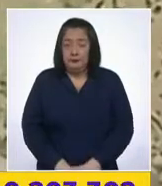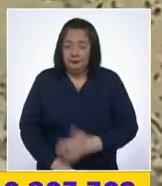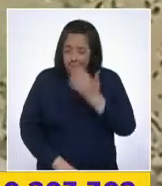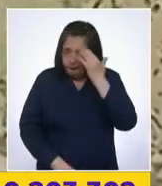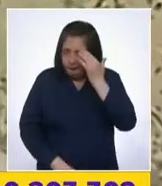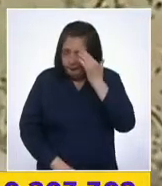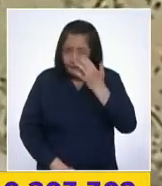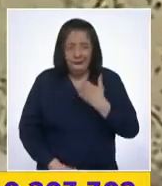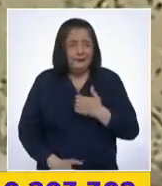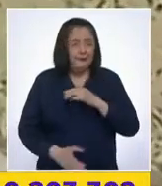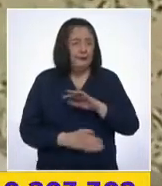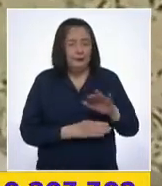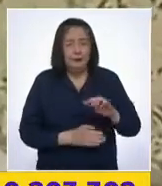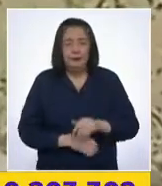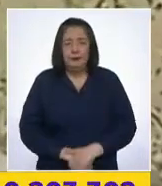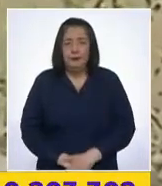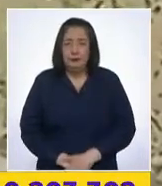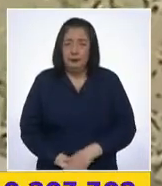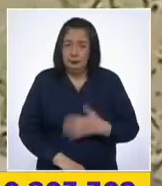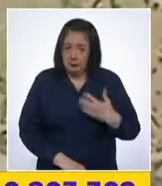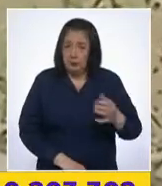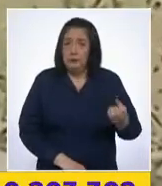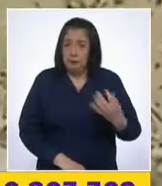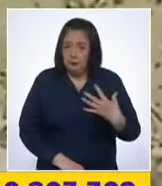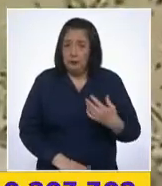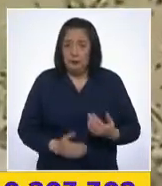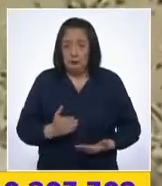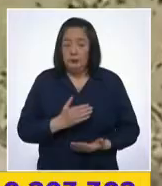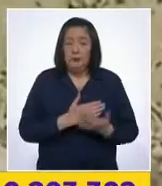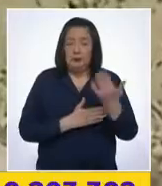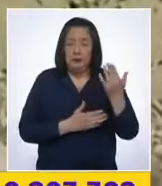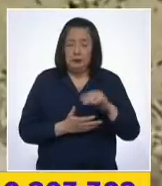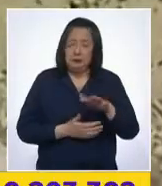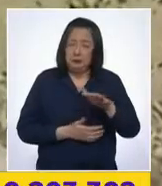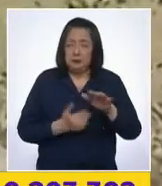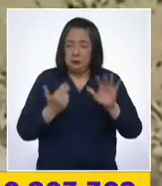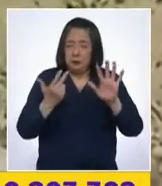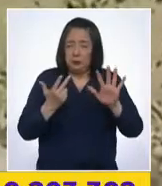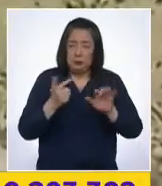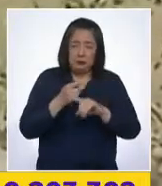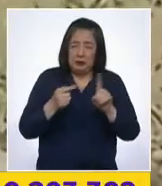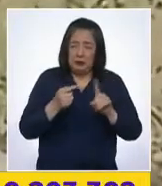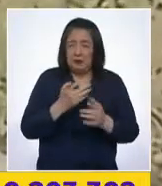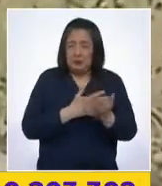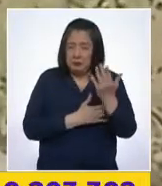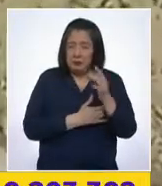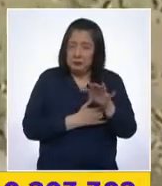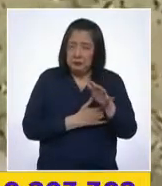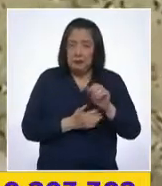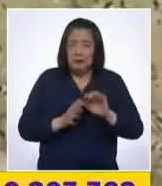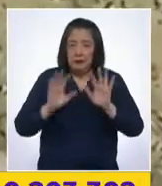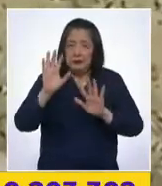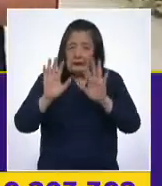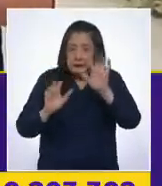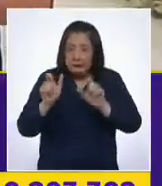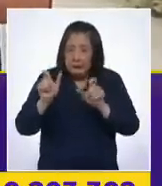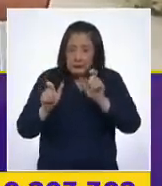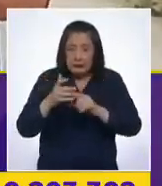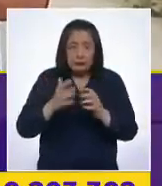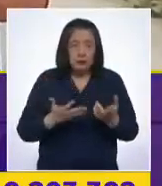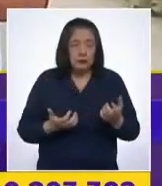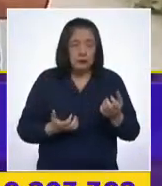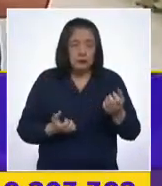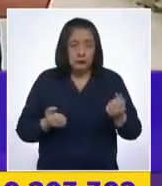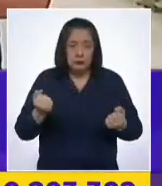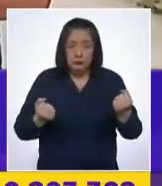¿Qué tal? ¿Cómo están, compañeros? Buenas tardes. Y tal como lo comentas, en horas de la mañana, cerca de las 8:30 de la mañana, 15 sujetos a bordo de